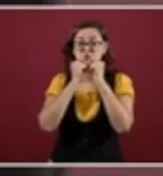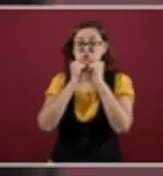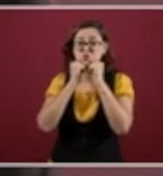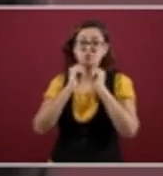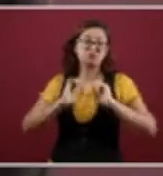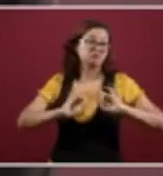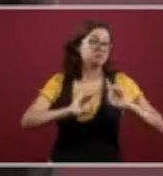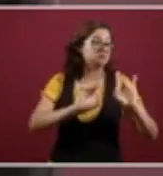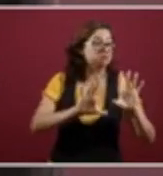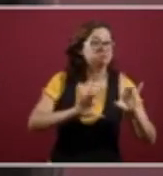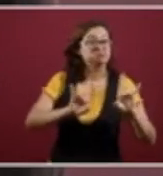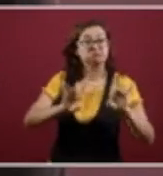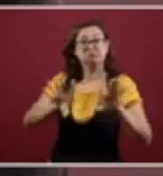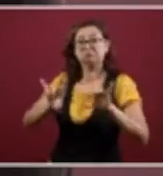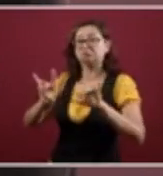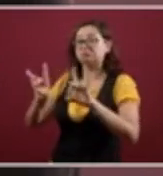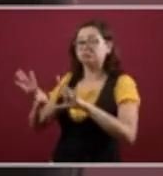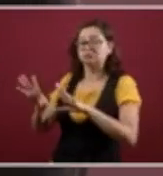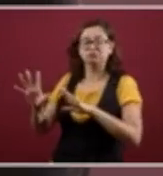o relampague,